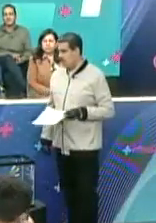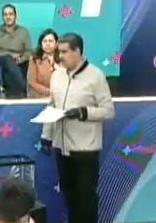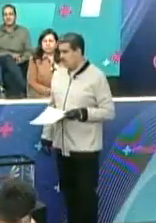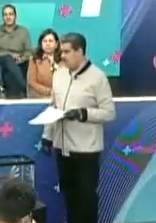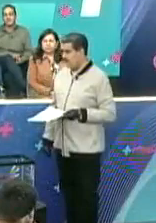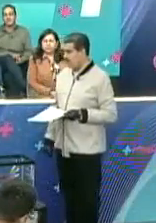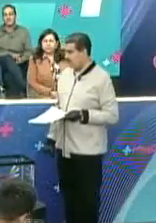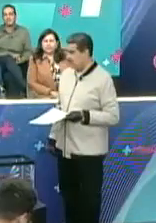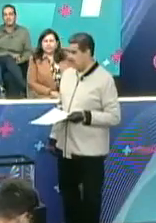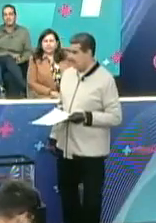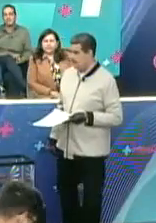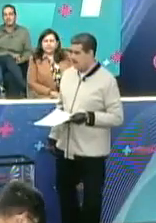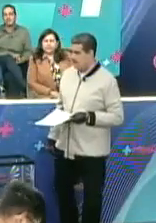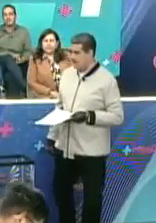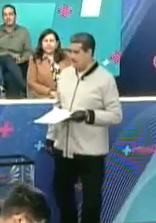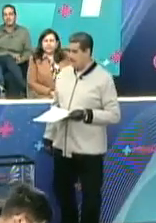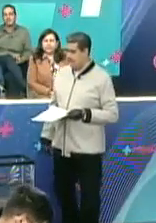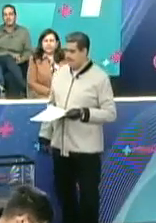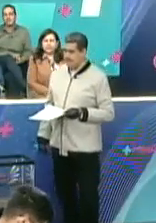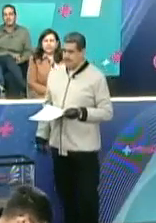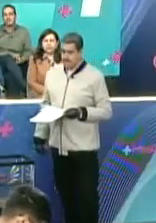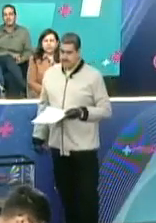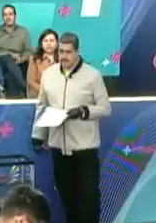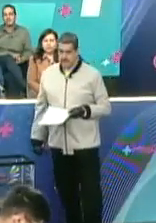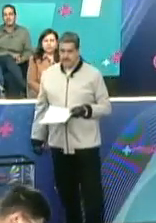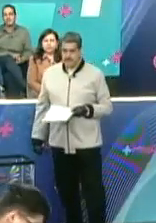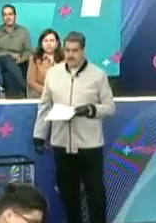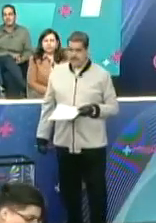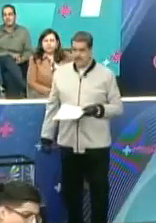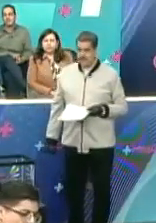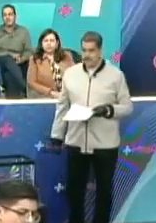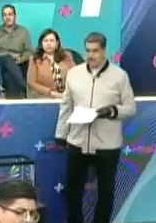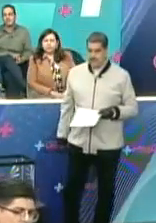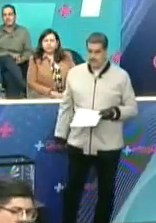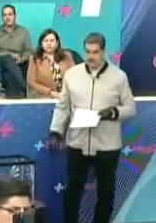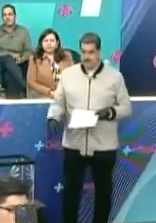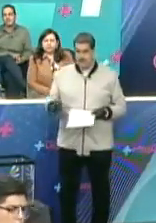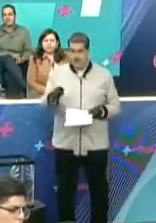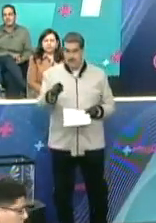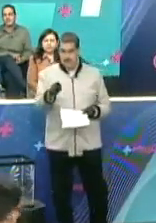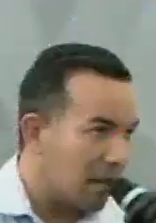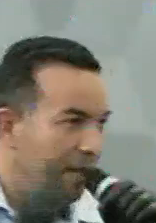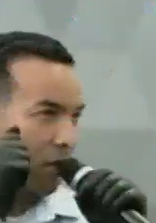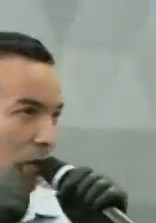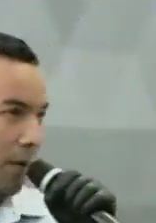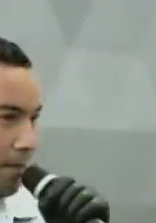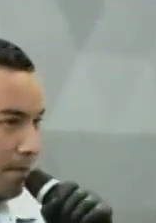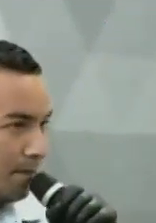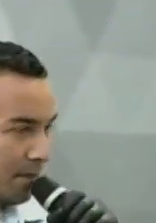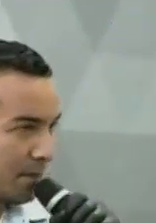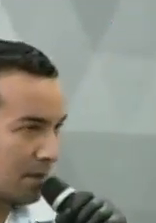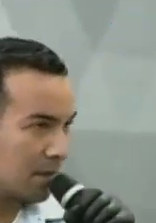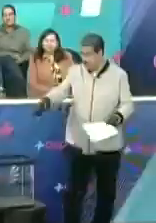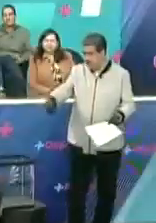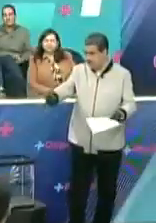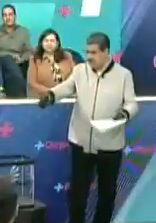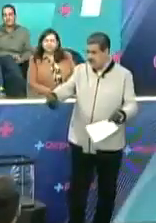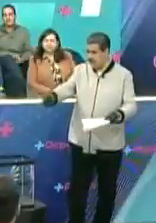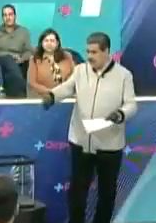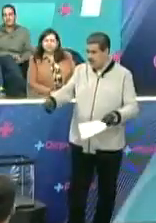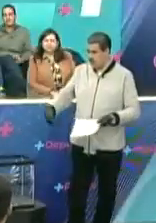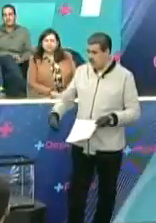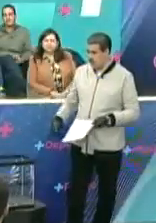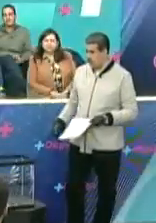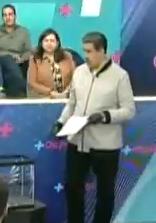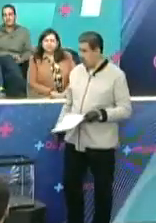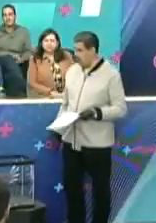como 300.000. Ah, eso quiere decir que debemos tener una población sobre las 400.000 tortugas. ¿Y si se siente eso cuando ustedes hacen